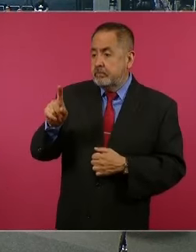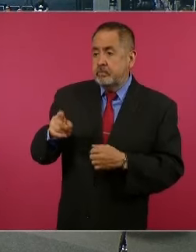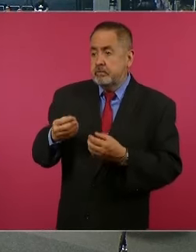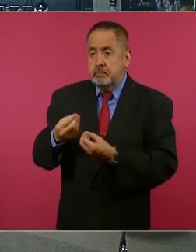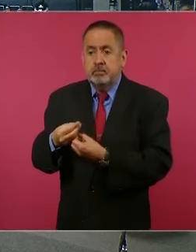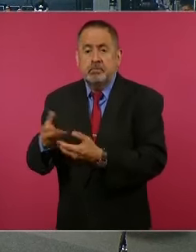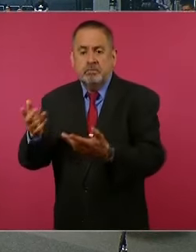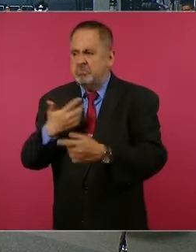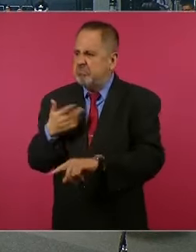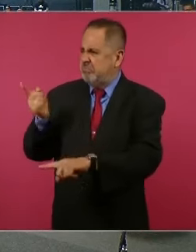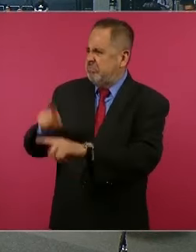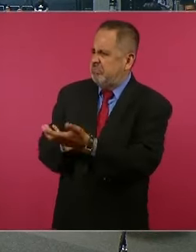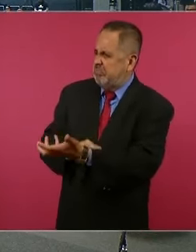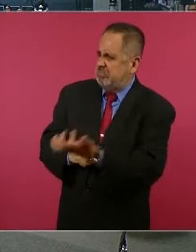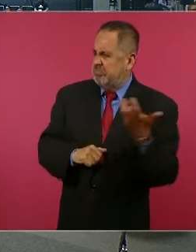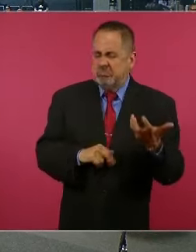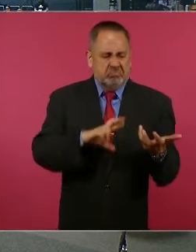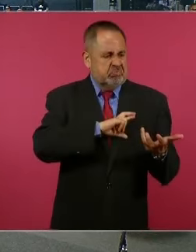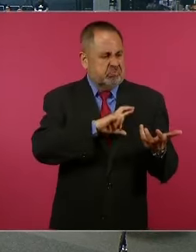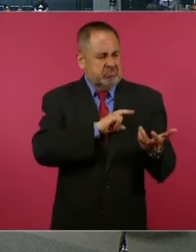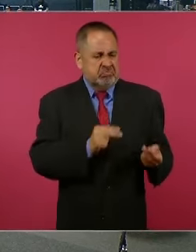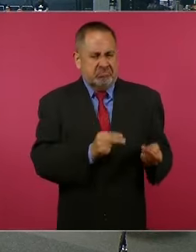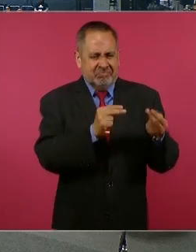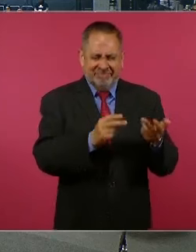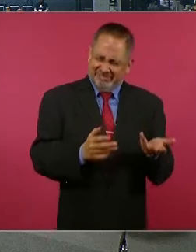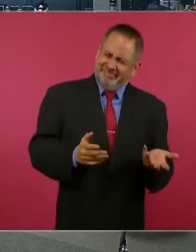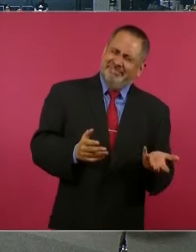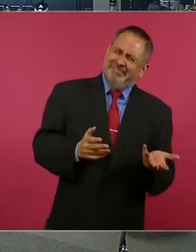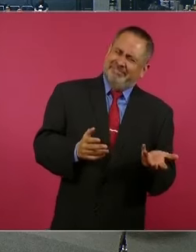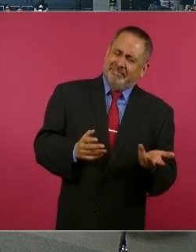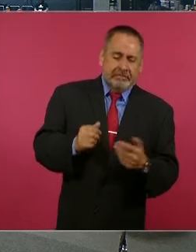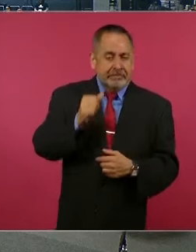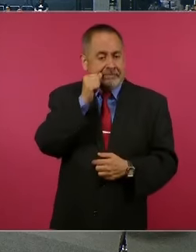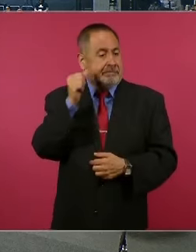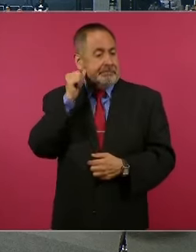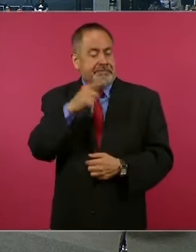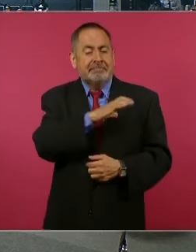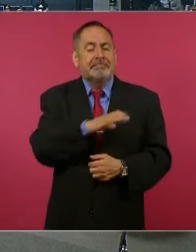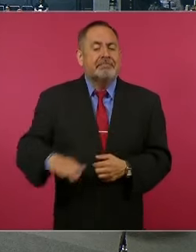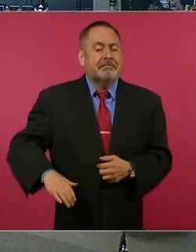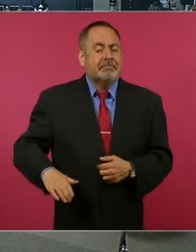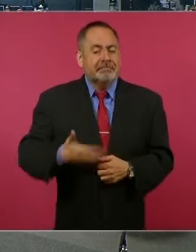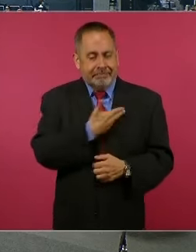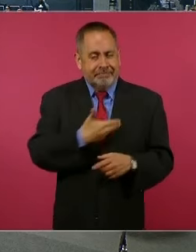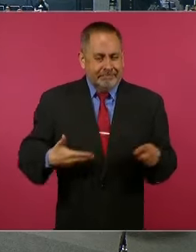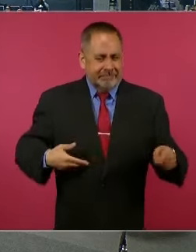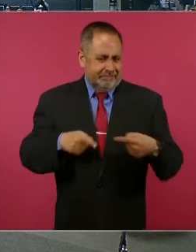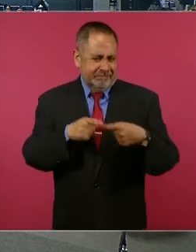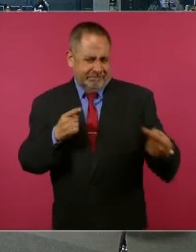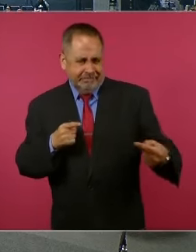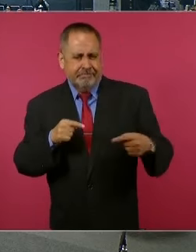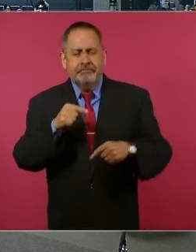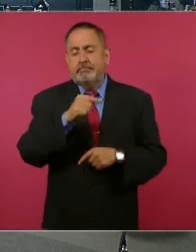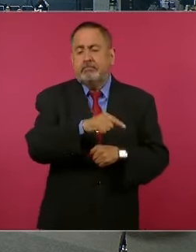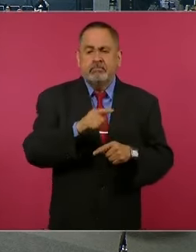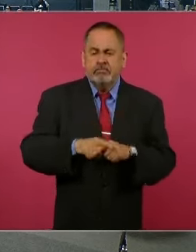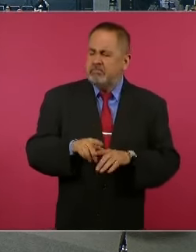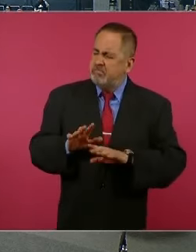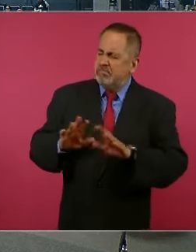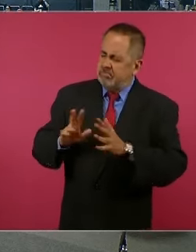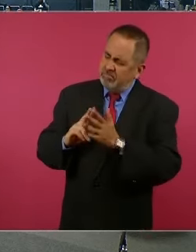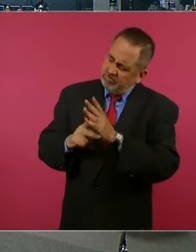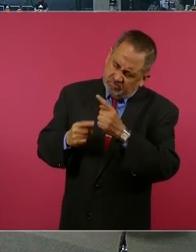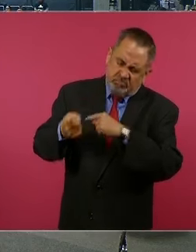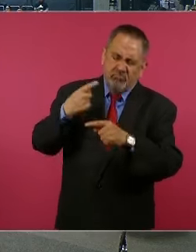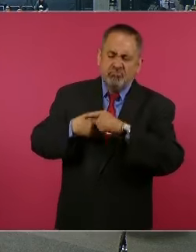en Hermosillo por por ejemplo no este o ayer escuché a la candidata presidencial del bloque opositor decir que regresen